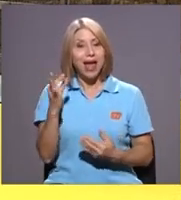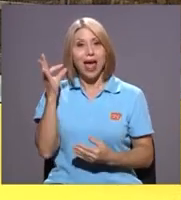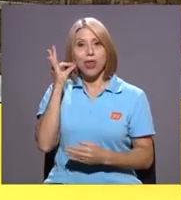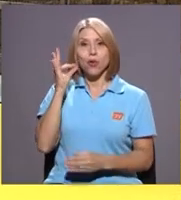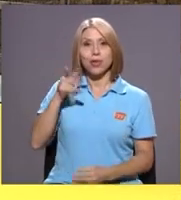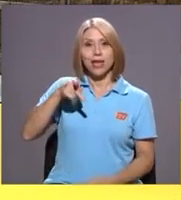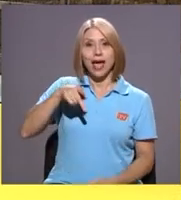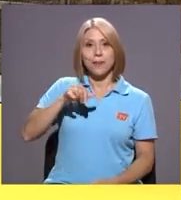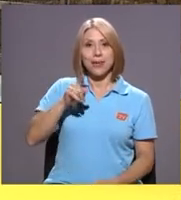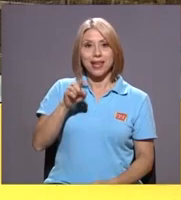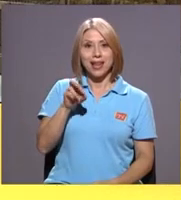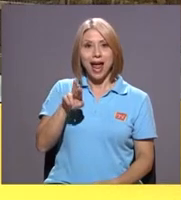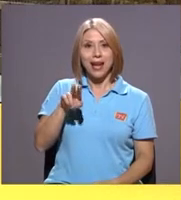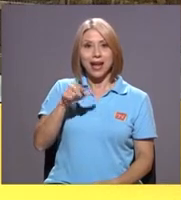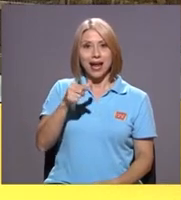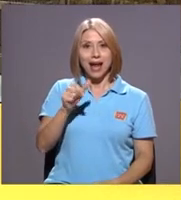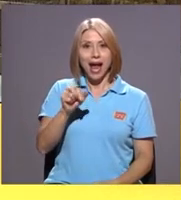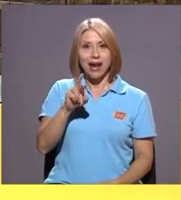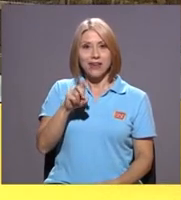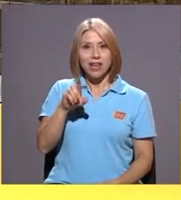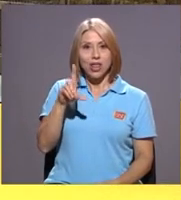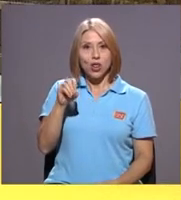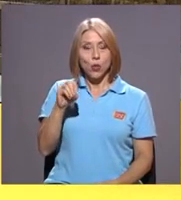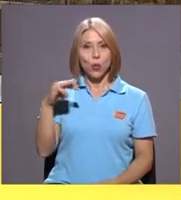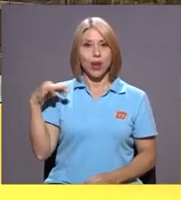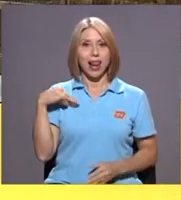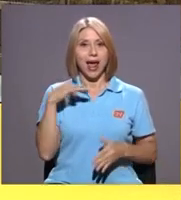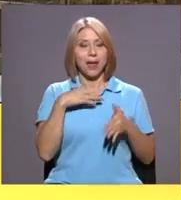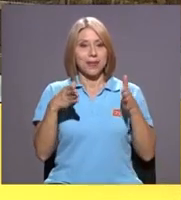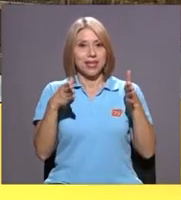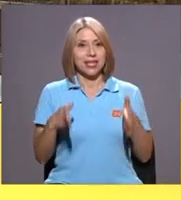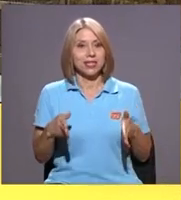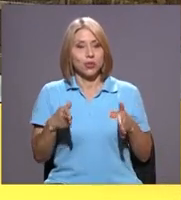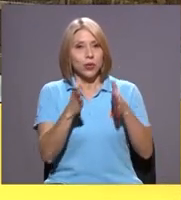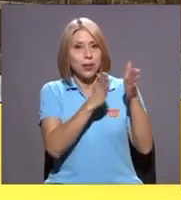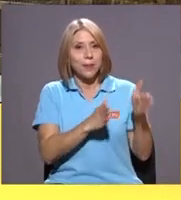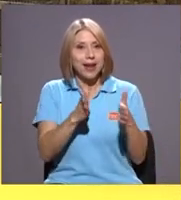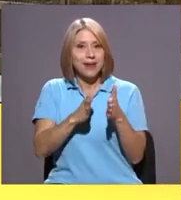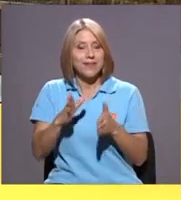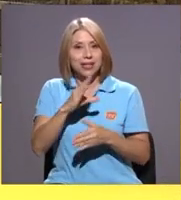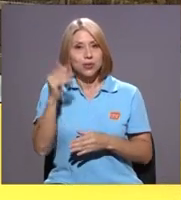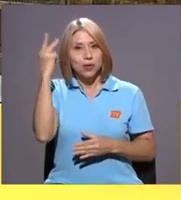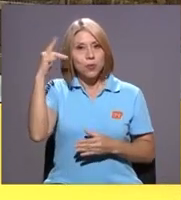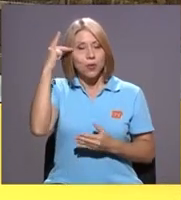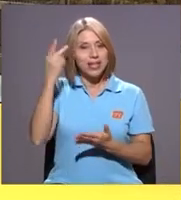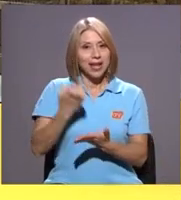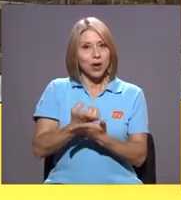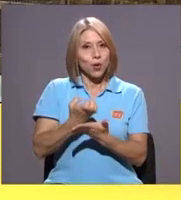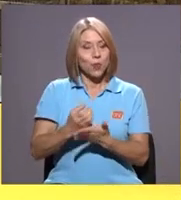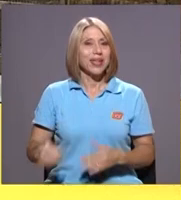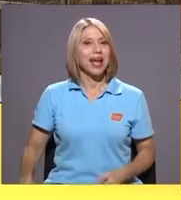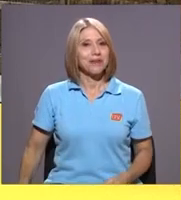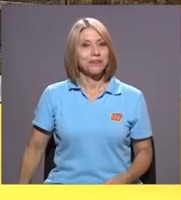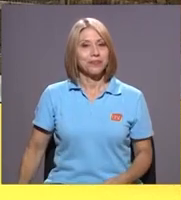Pilar Garrido, la ministra de Planificación y Política Económica,